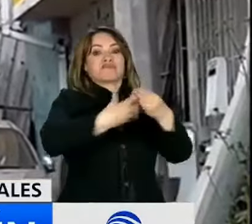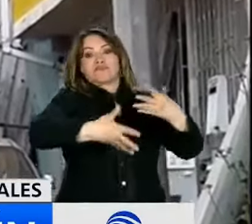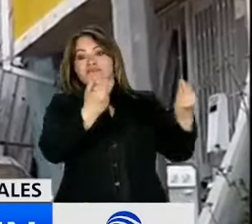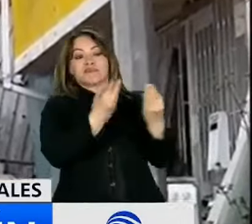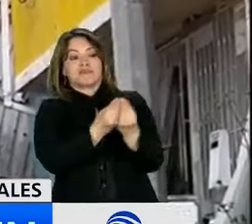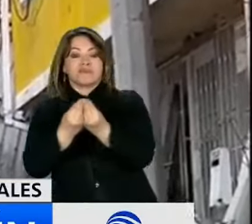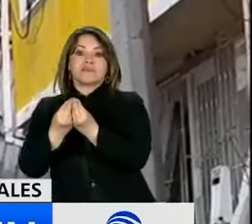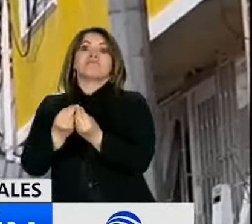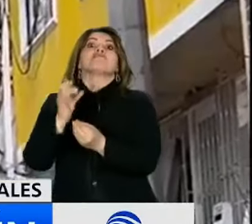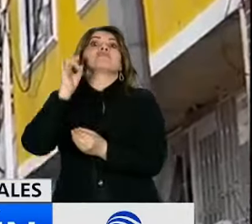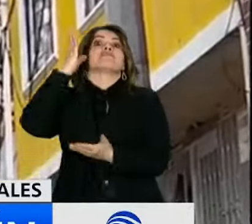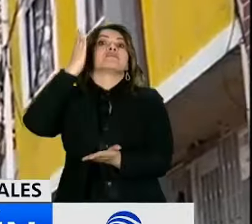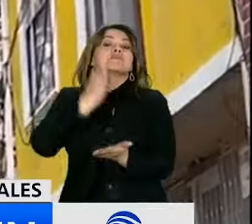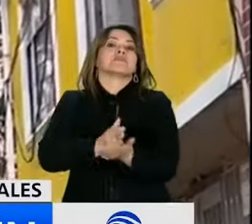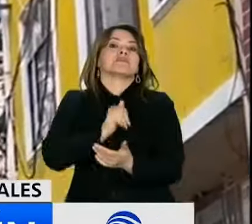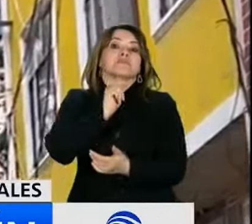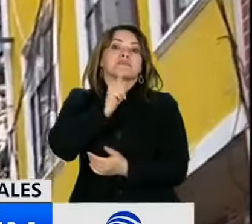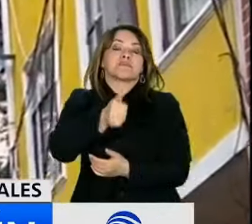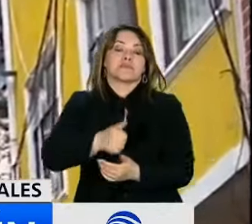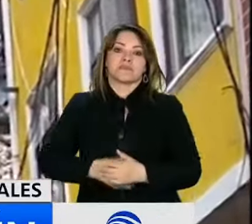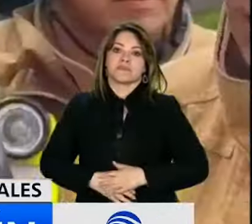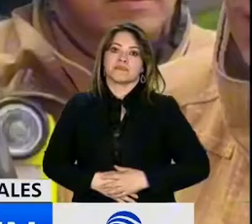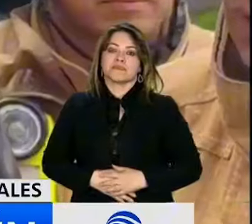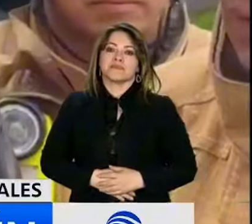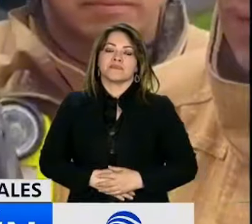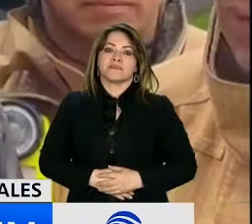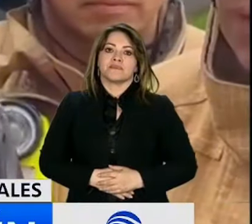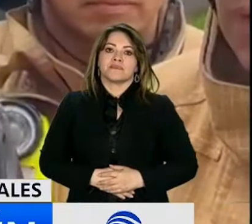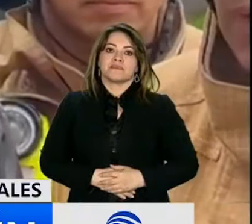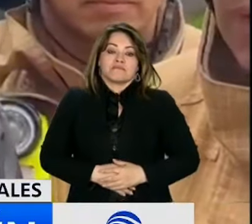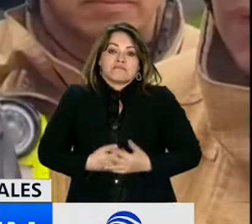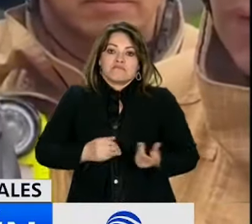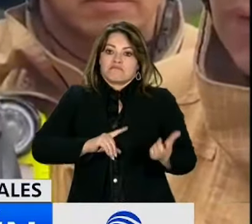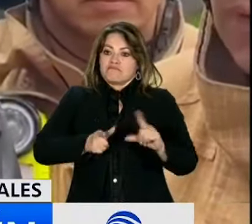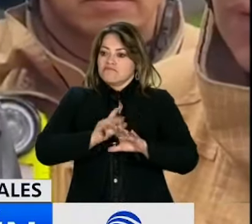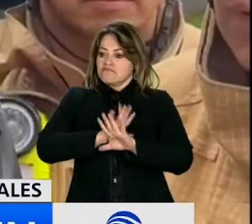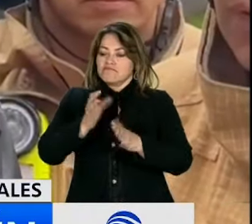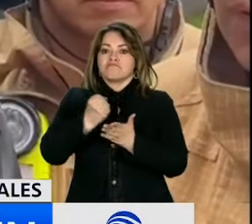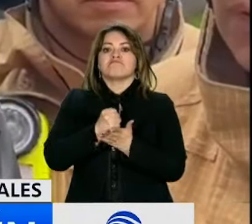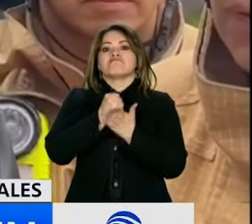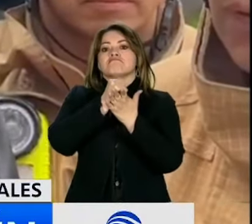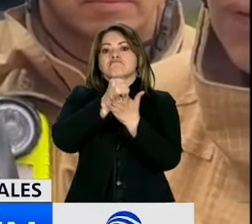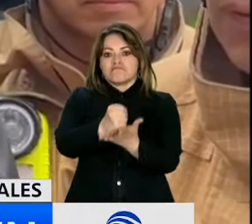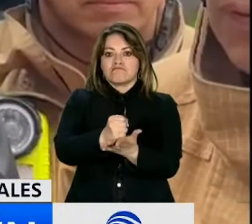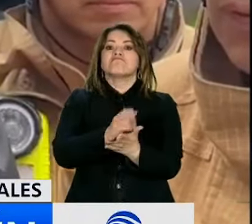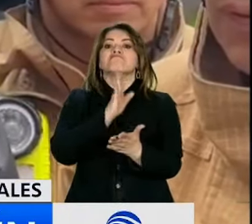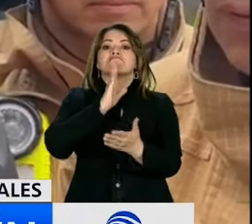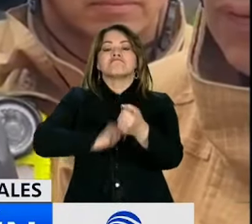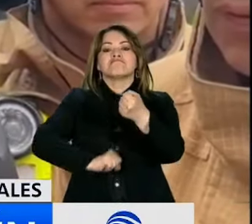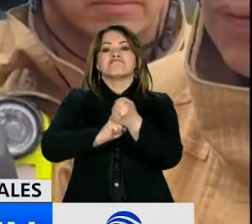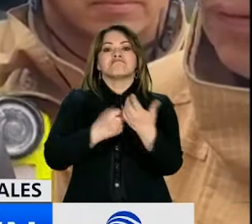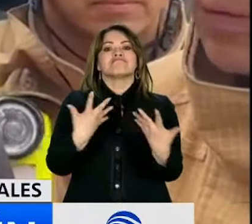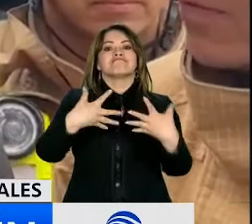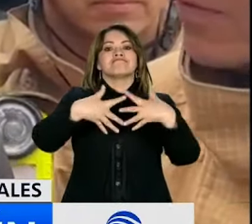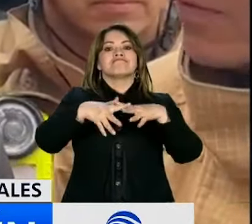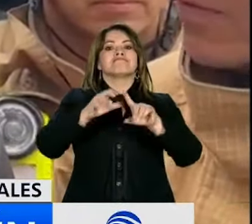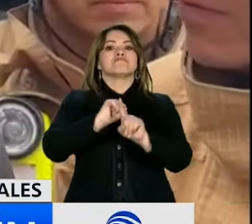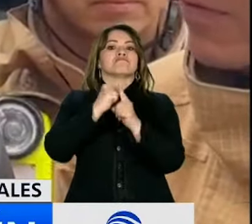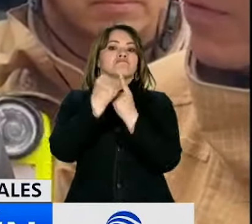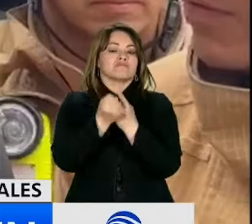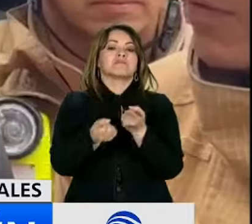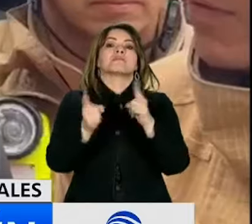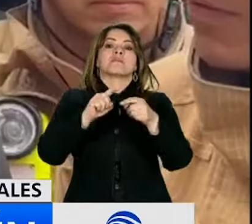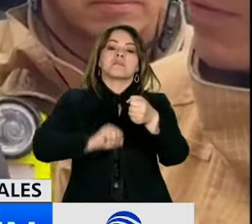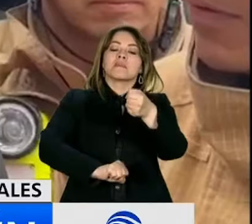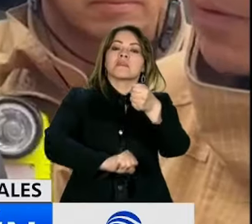evitar futuras emergencias. Tenemos todas las ayudas humanitarias con integración social y hacemos todo el acompañamiento para